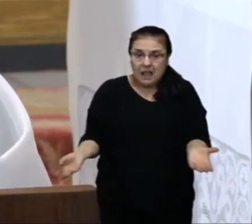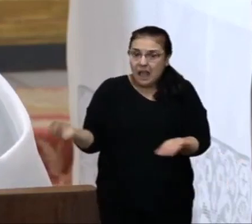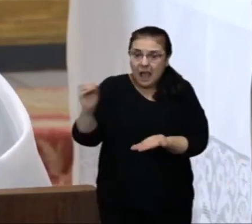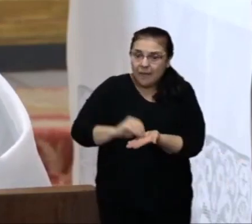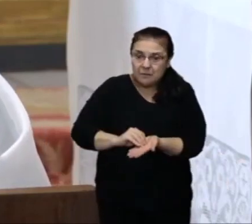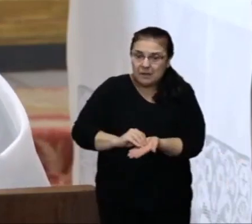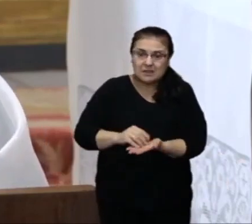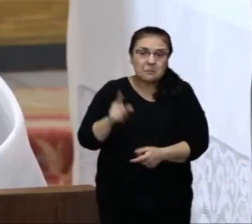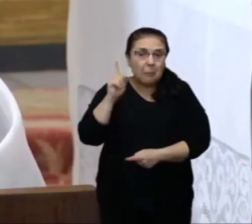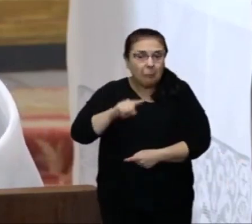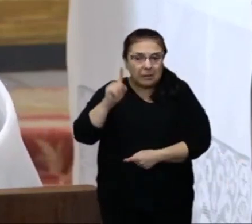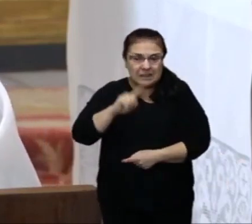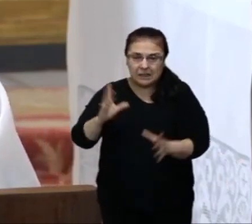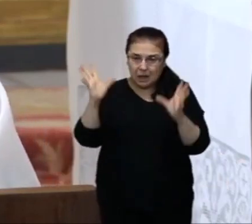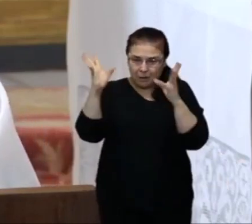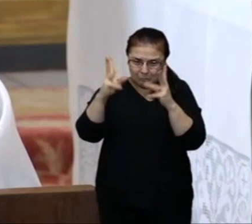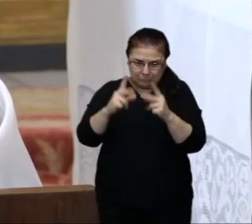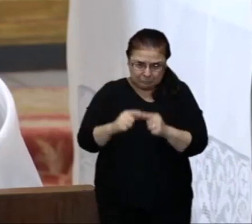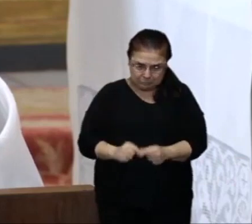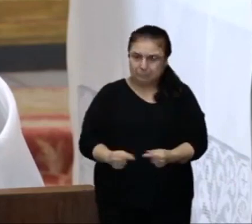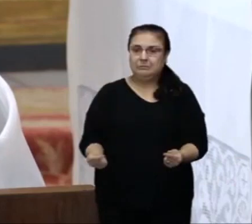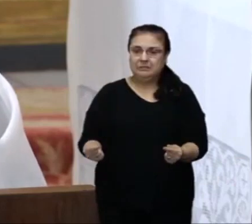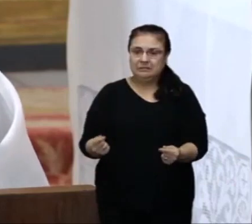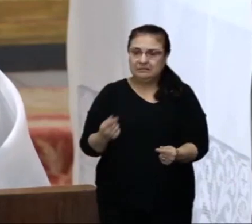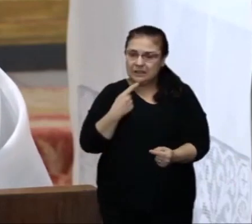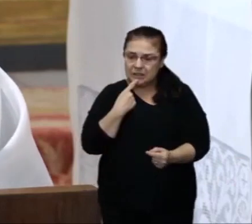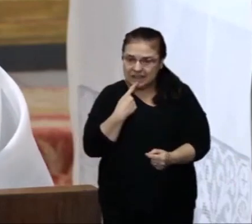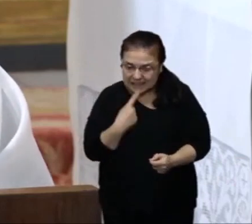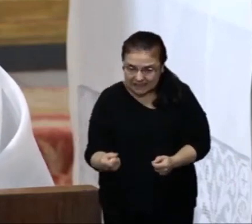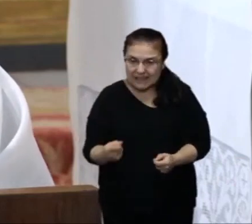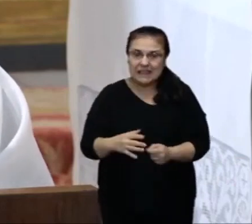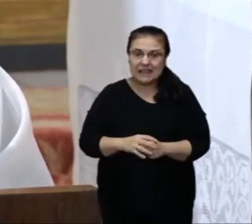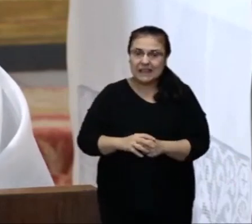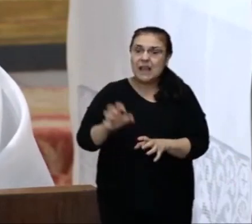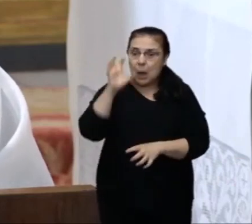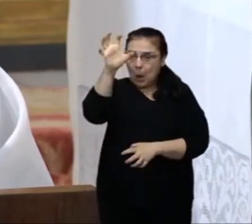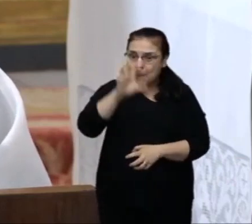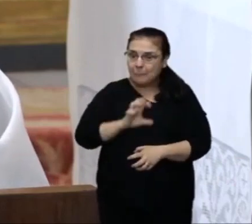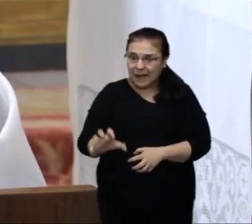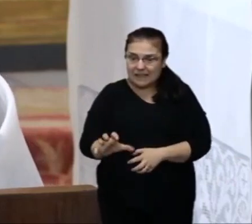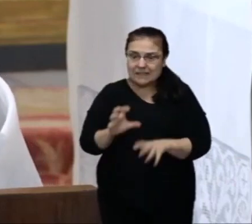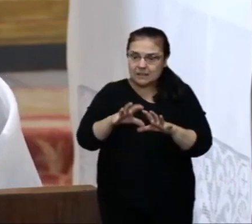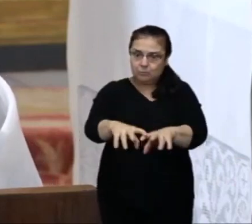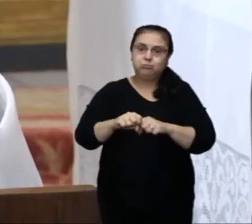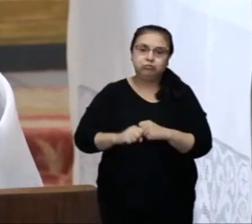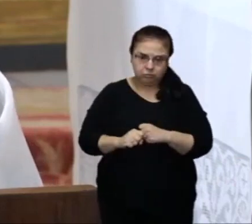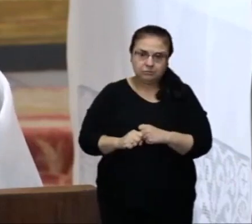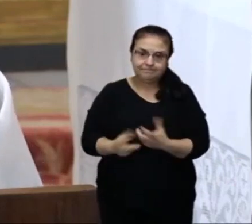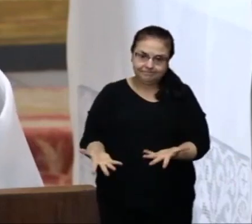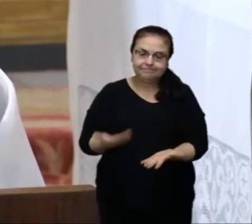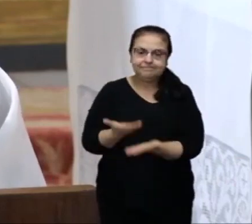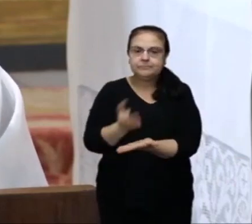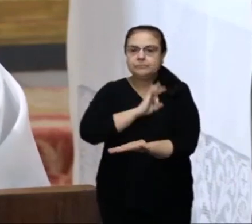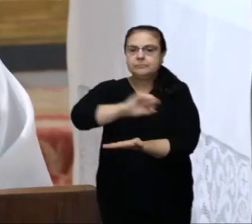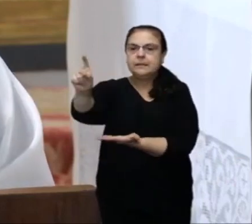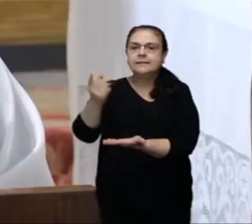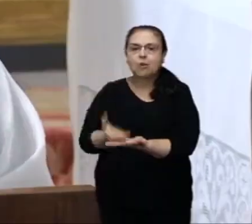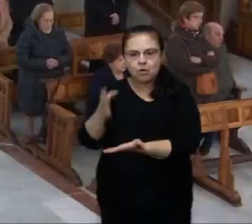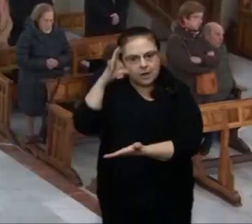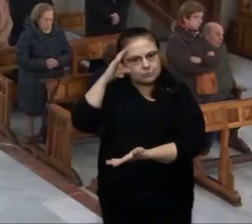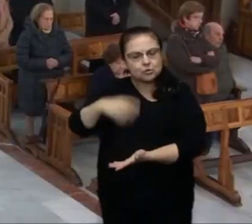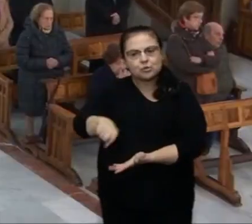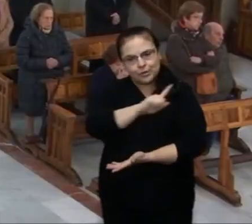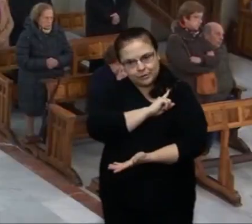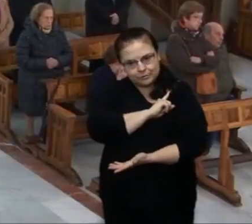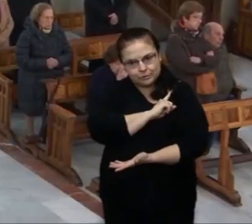destruye a los que las dicen y a los países que se las tragan. Roguemos al Señor.